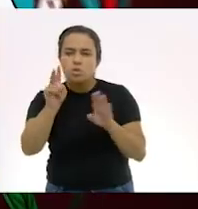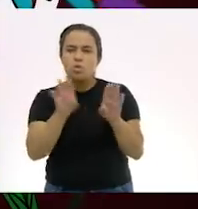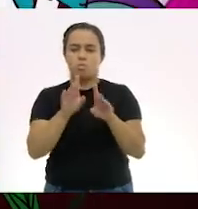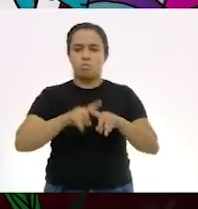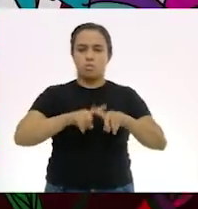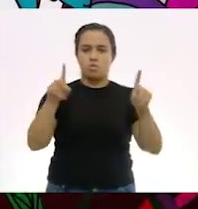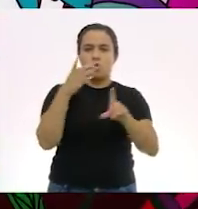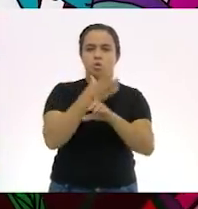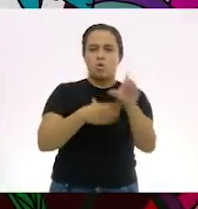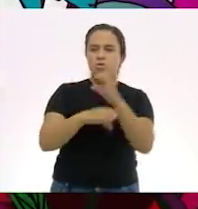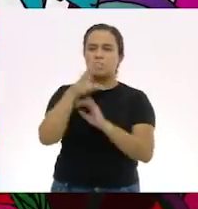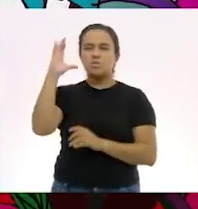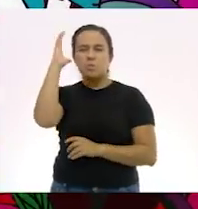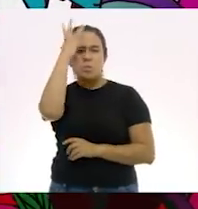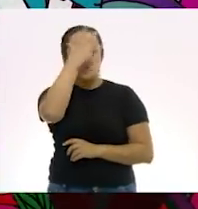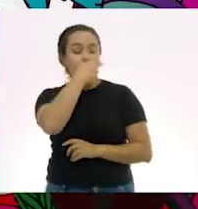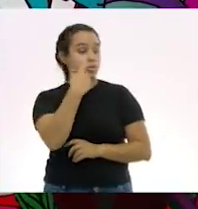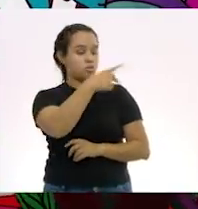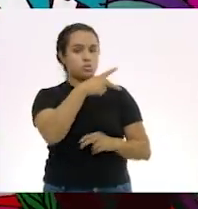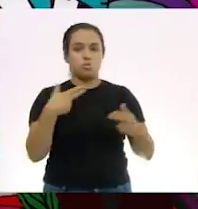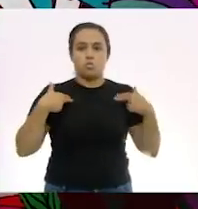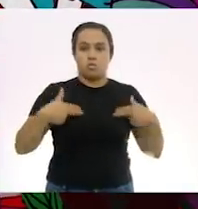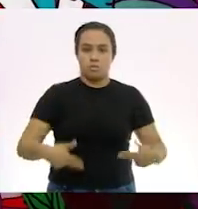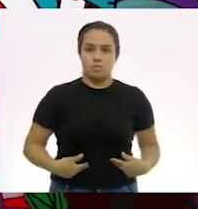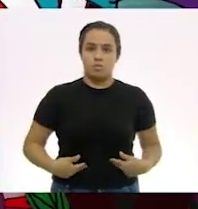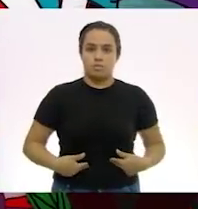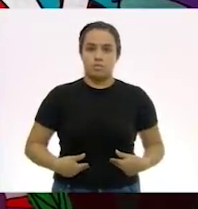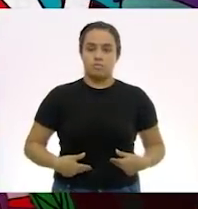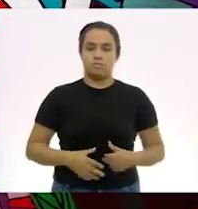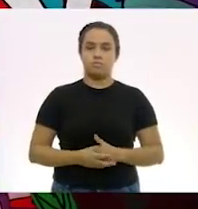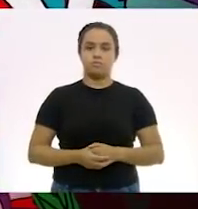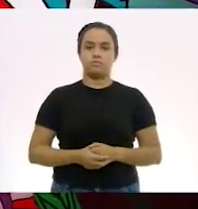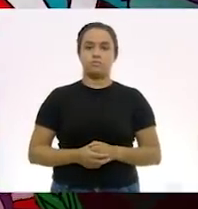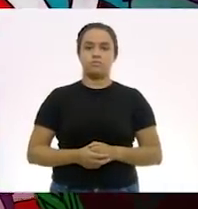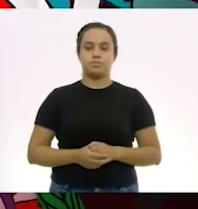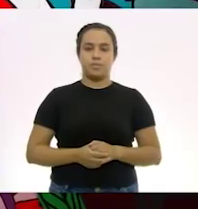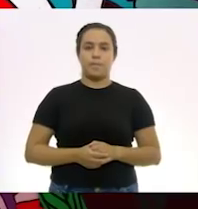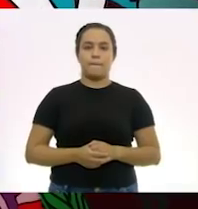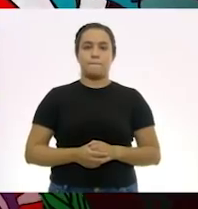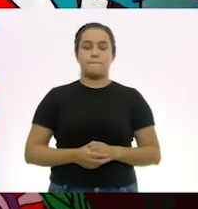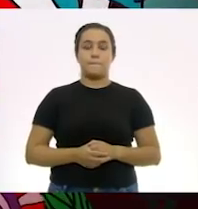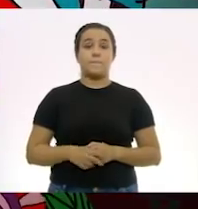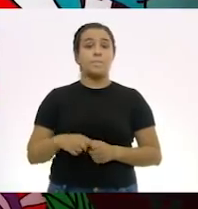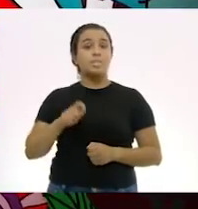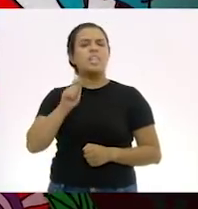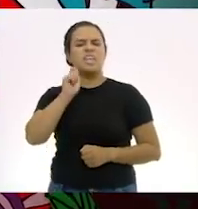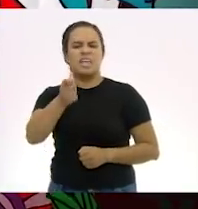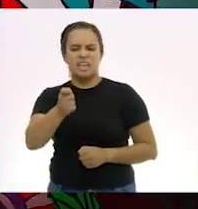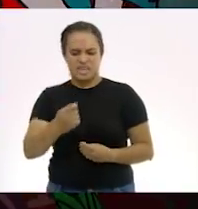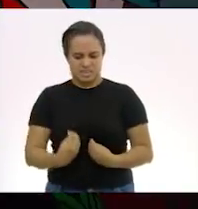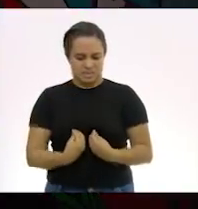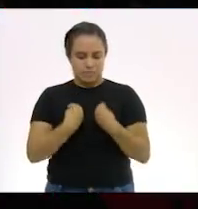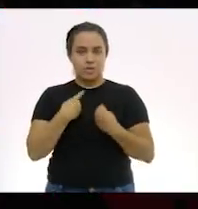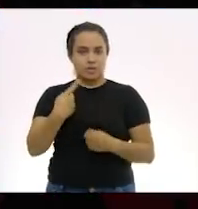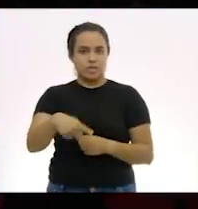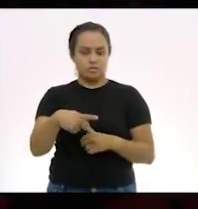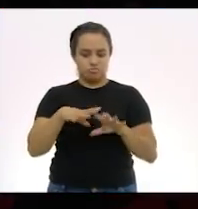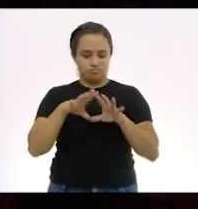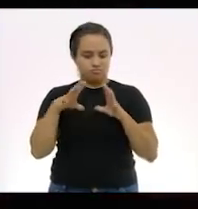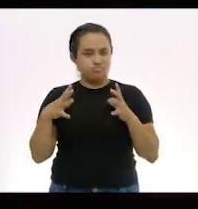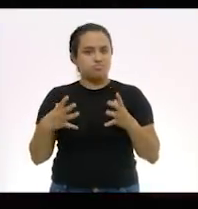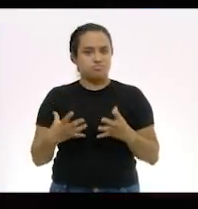tehuanitzli? Tlentichivote más igualme. ¿Qué jaquematitekiwia totlalamikilis? Otlente machilia panto tlacayo